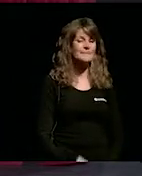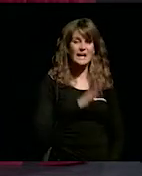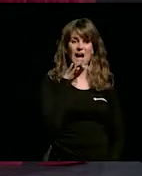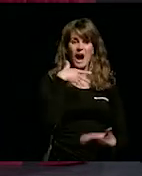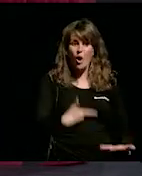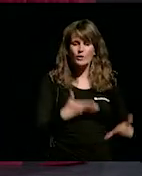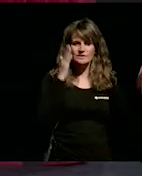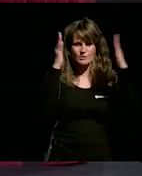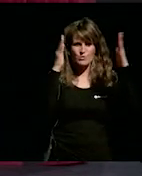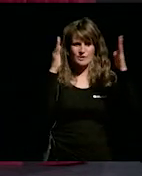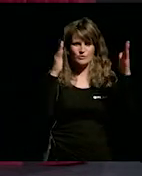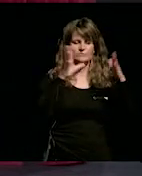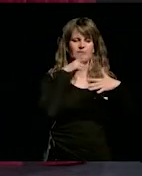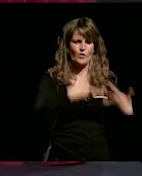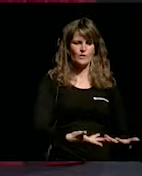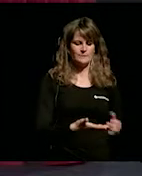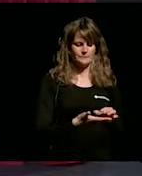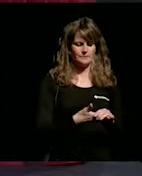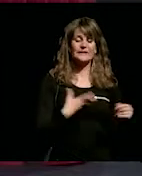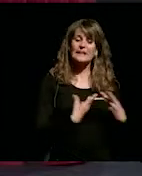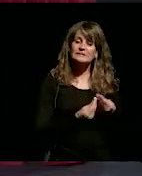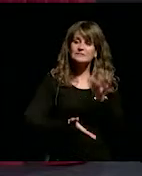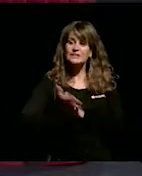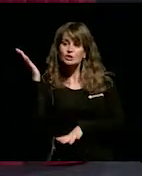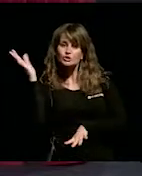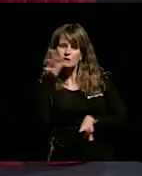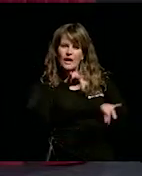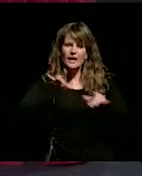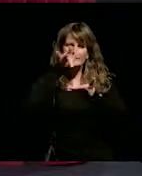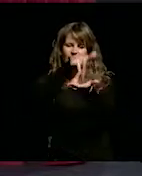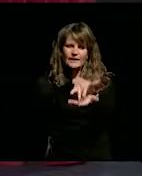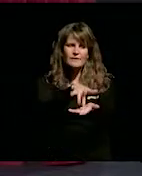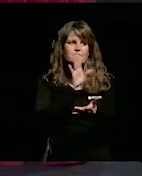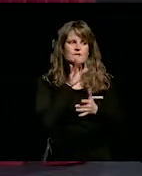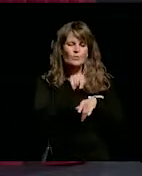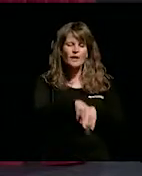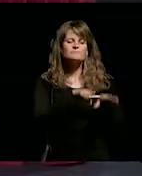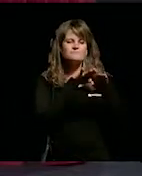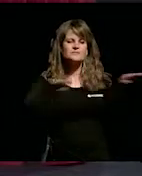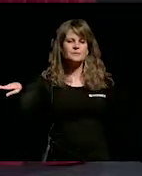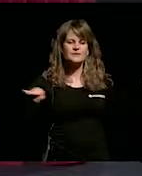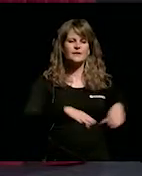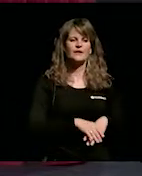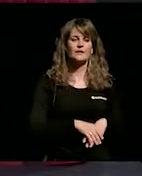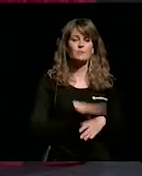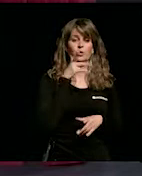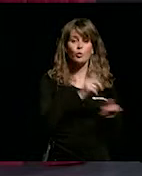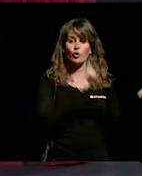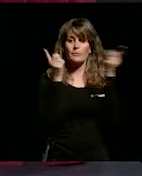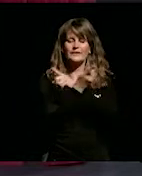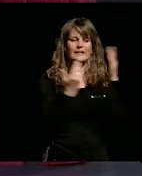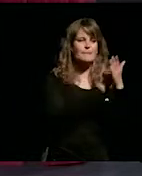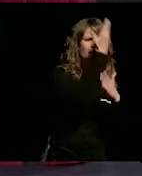Ahora es el momento de irnos a la tierra donde está la simetría, para convertir a la